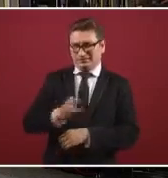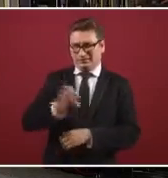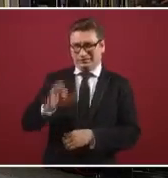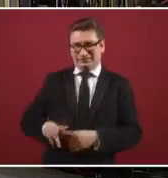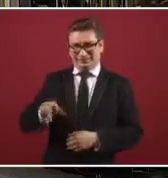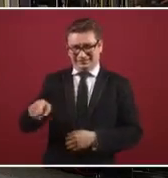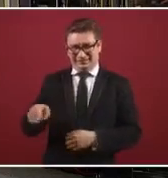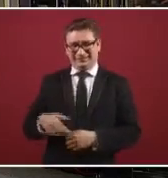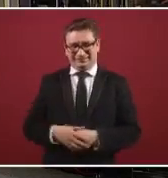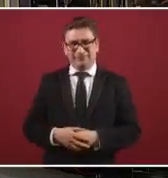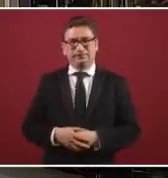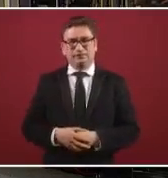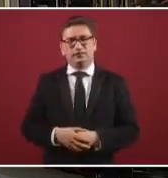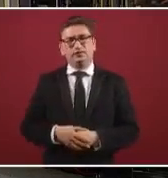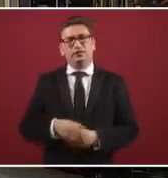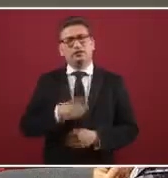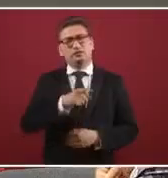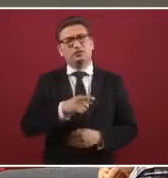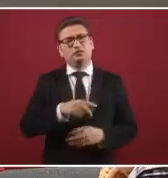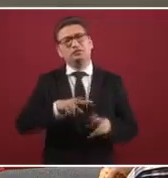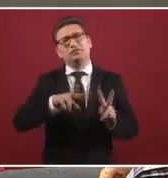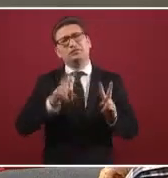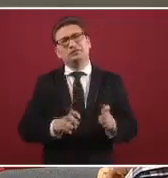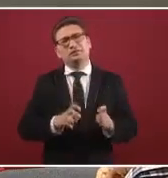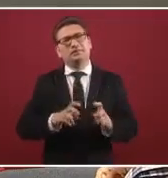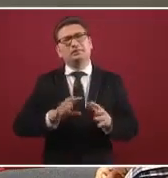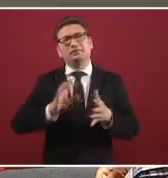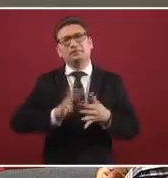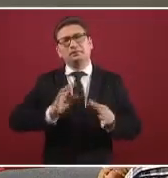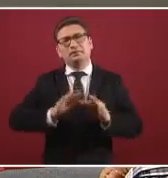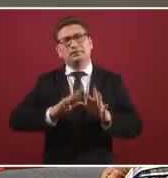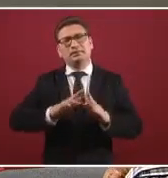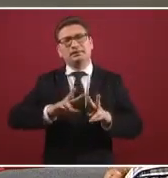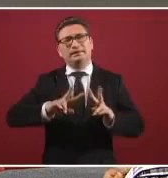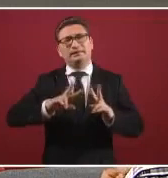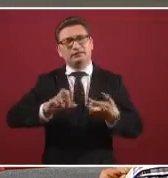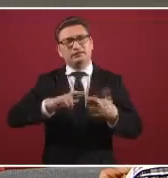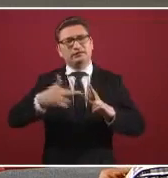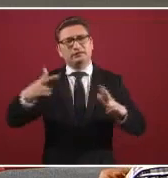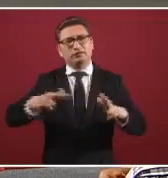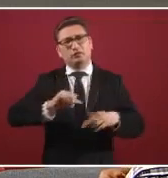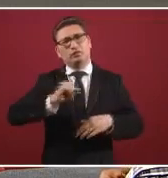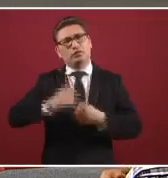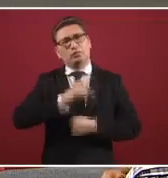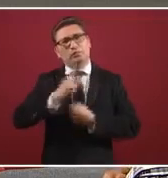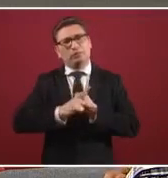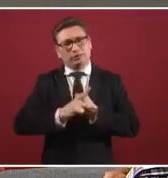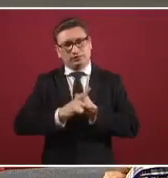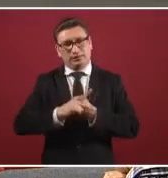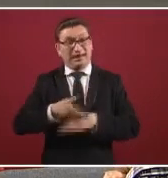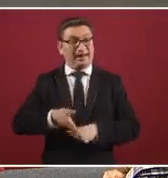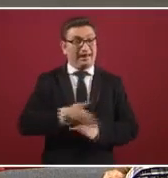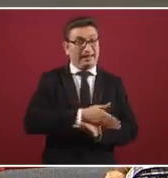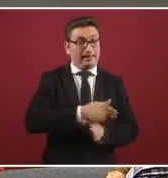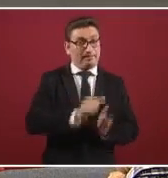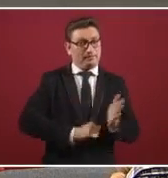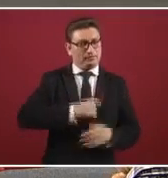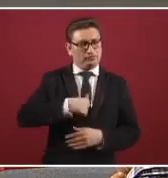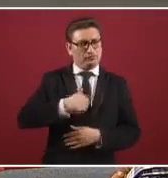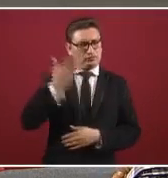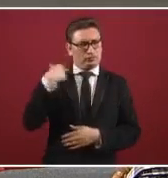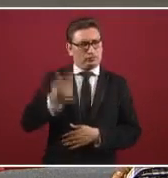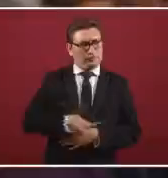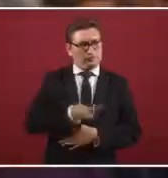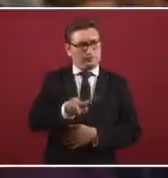Rica y usted está hablando sobre el tema exterior, en alguna pregunta en meses atrás yo se lo había, le